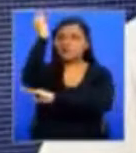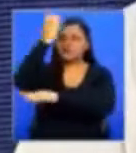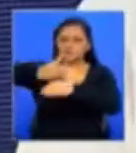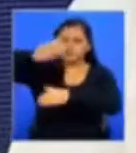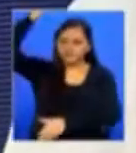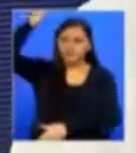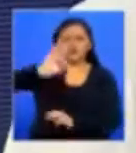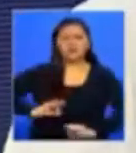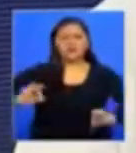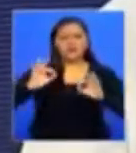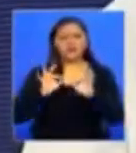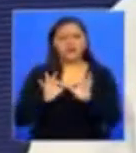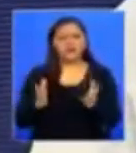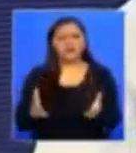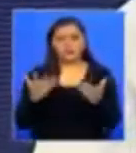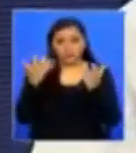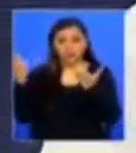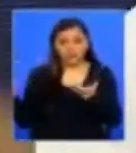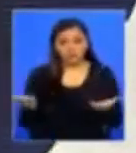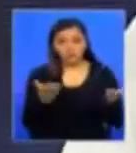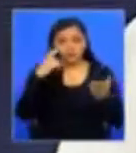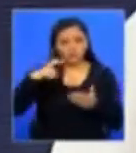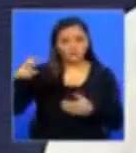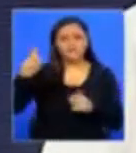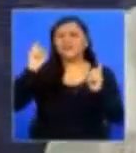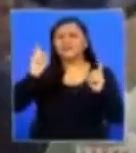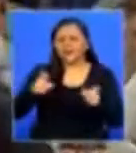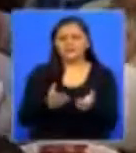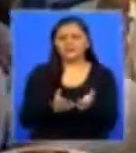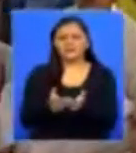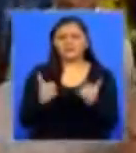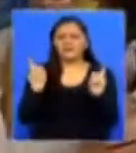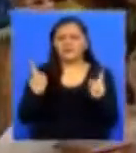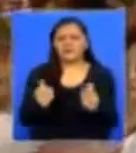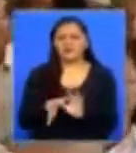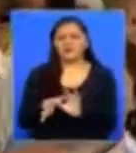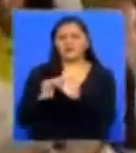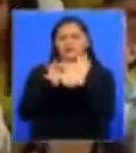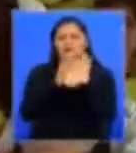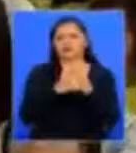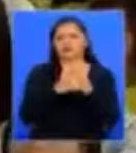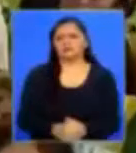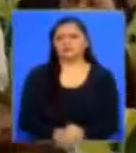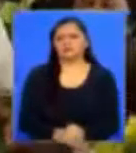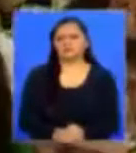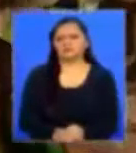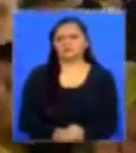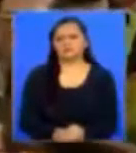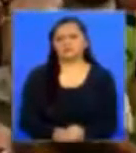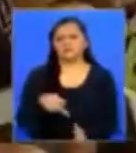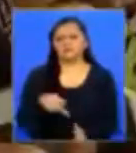puesto. Entonces, si queremos potenciar el turismo, debemos tener servicios de primer orden. Puerto